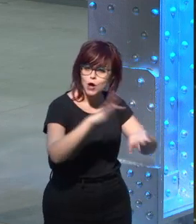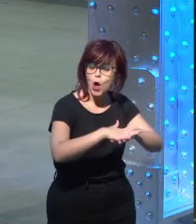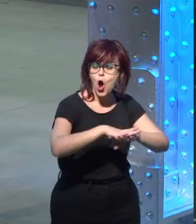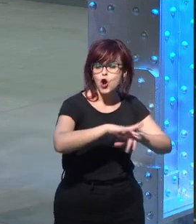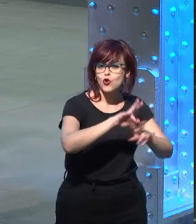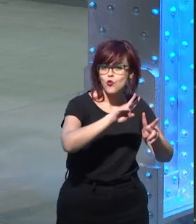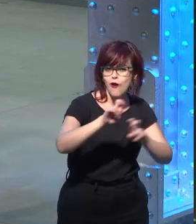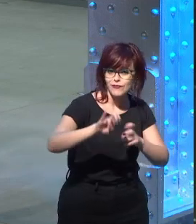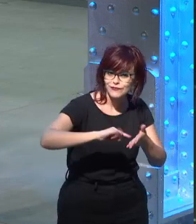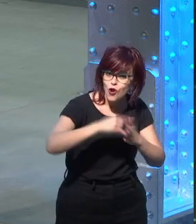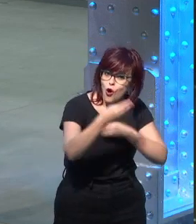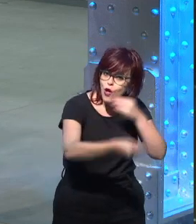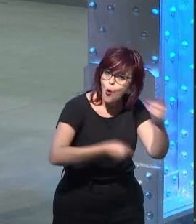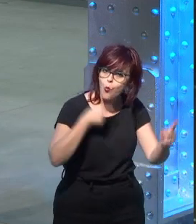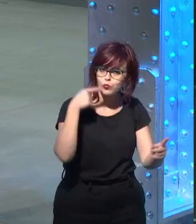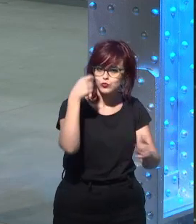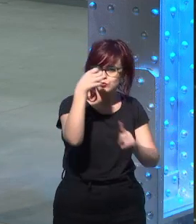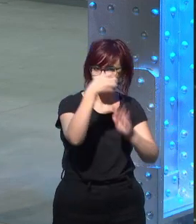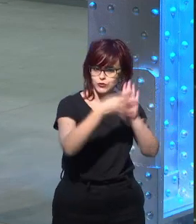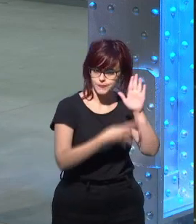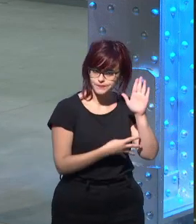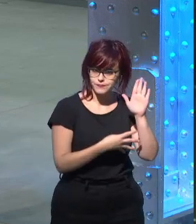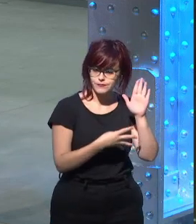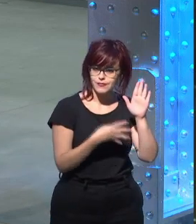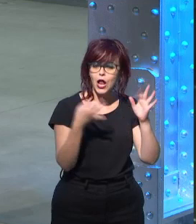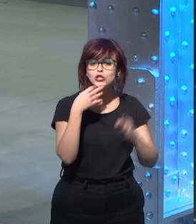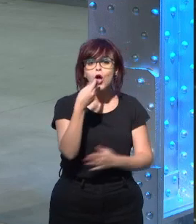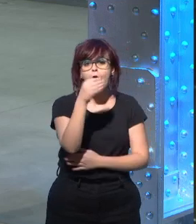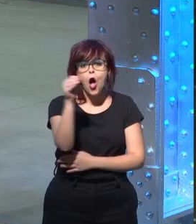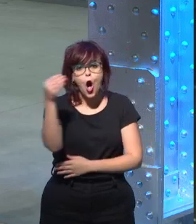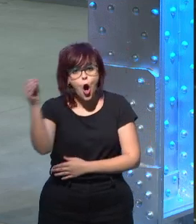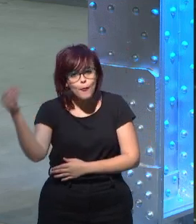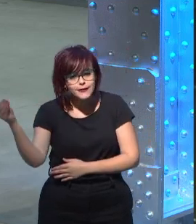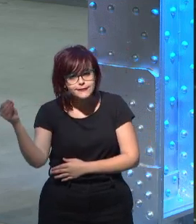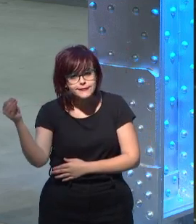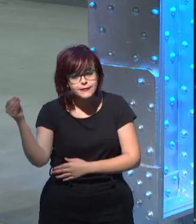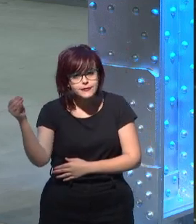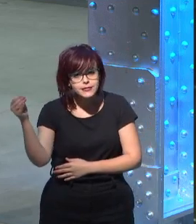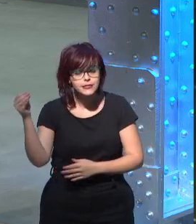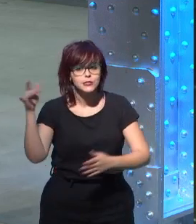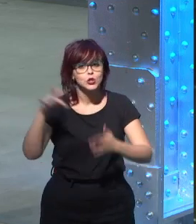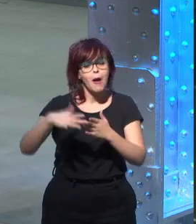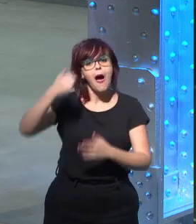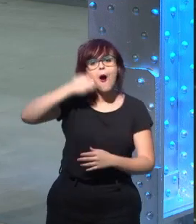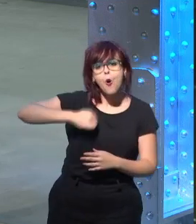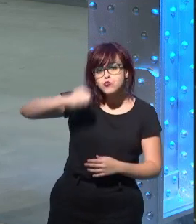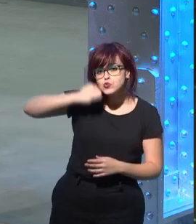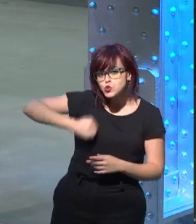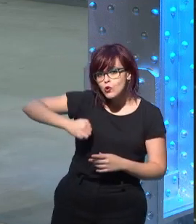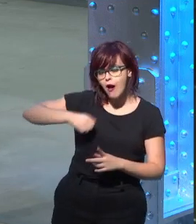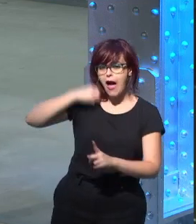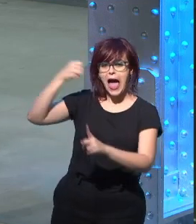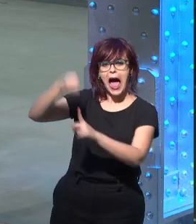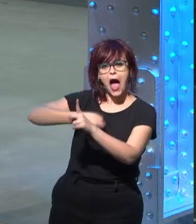nuevas tecnologías. Que podamos proteger a los jóvenes del abuso y del acoso en las